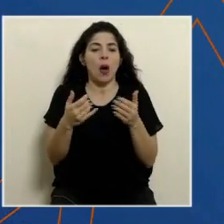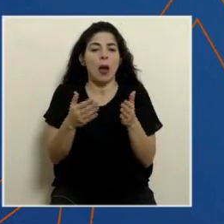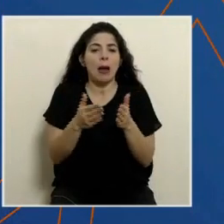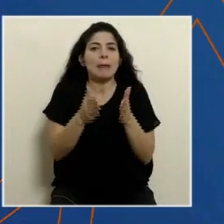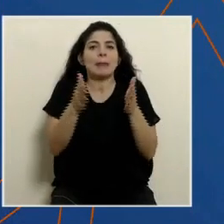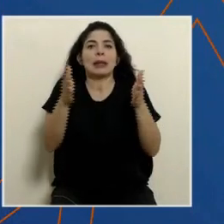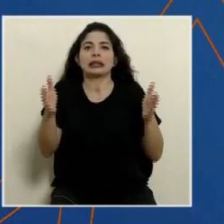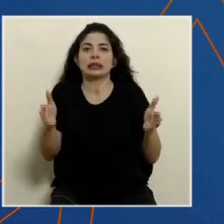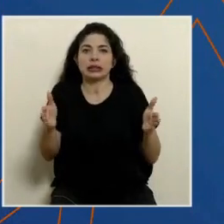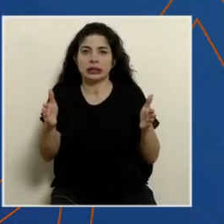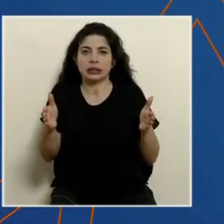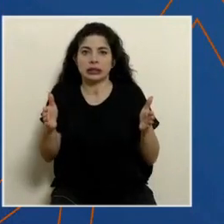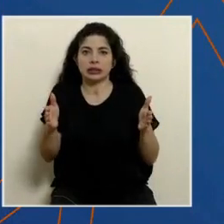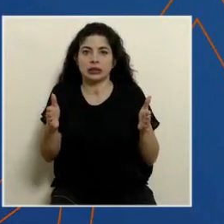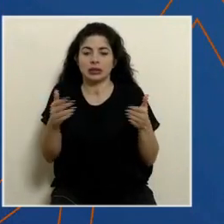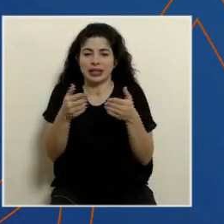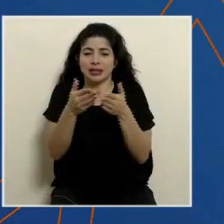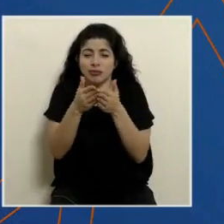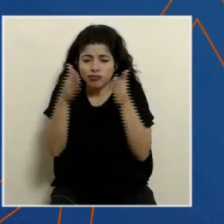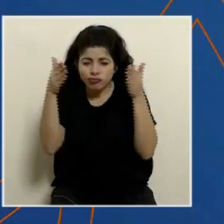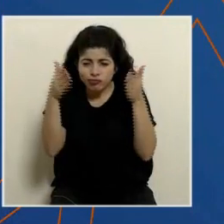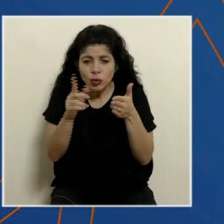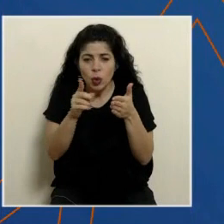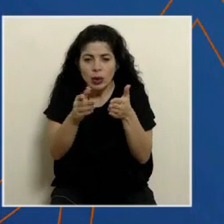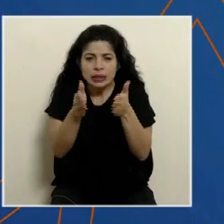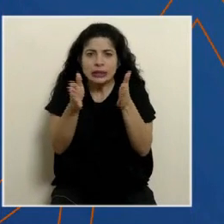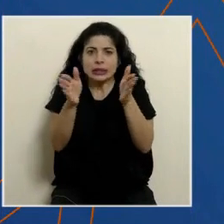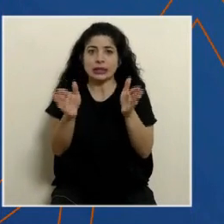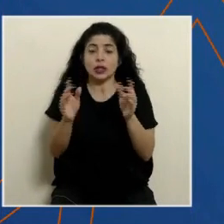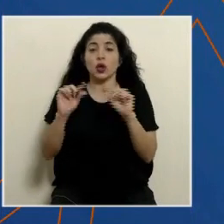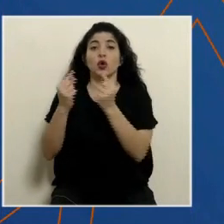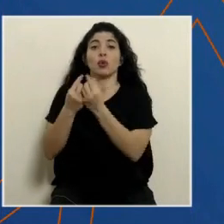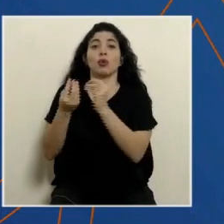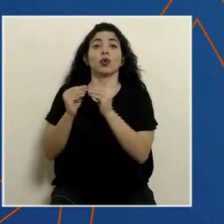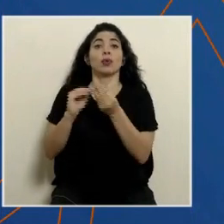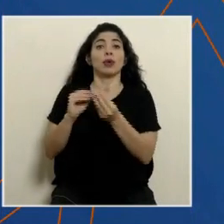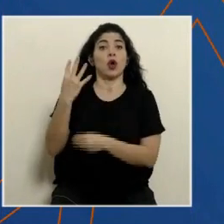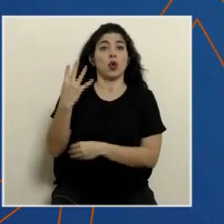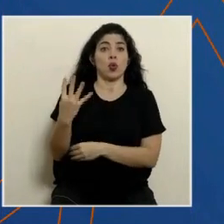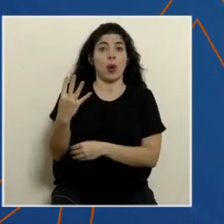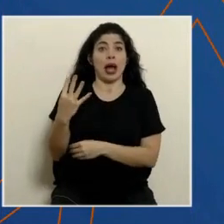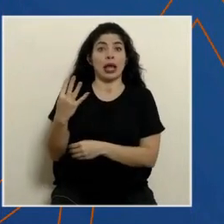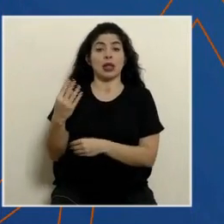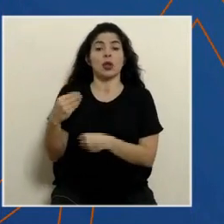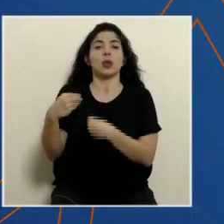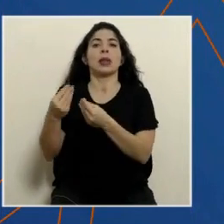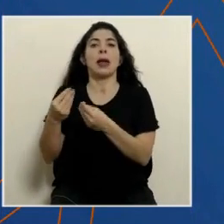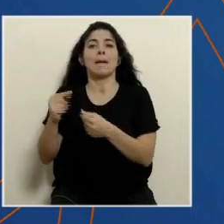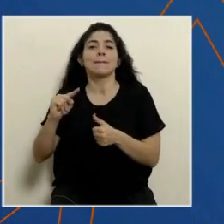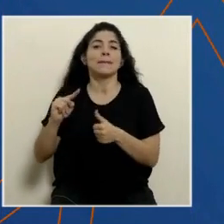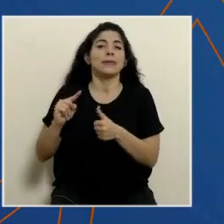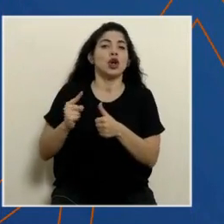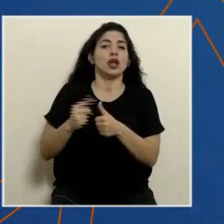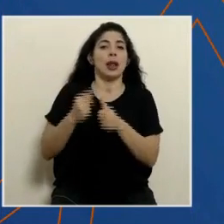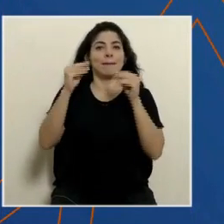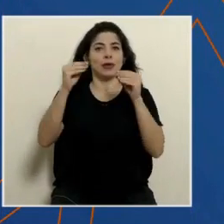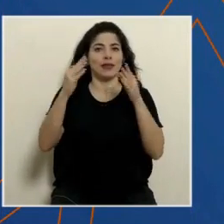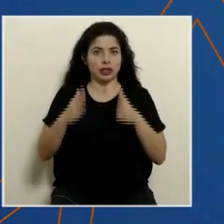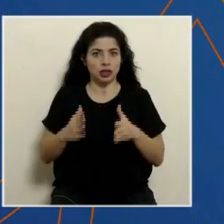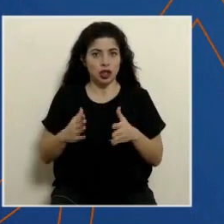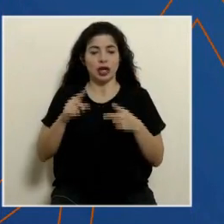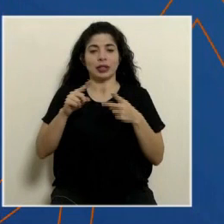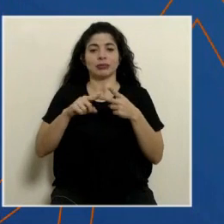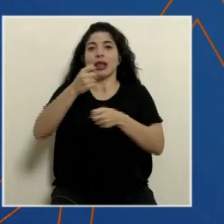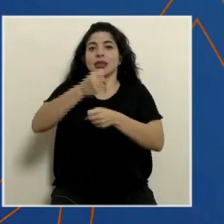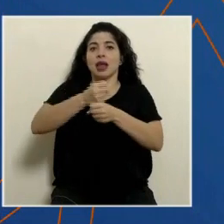ampliación para dar priorización en el grupo 4 a docentes, a personal del Patronato